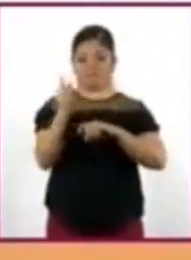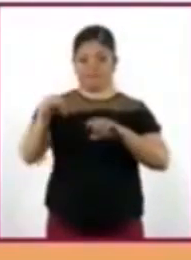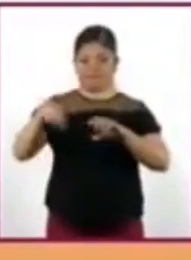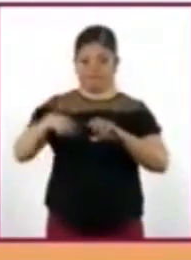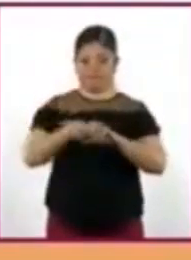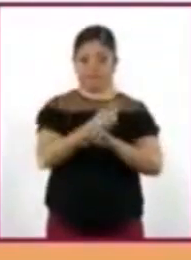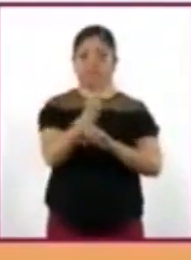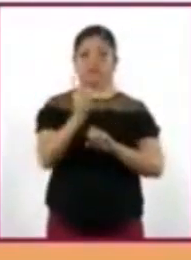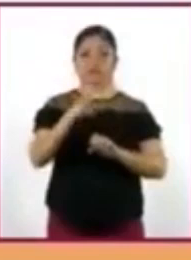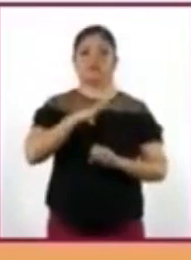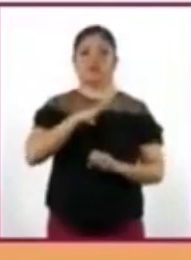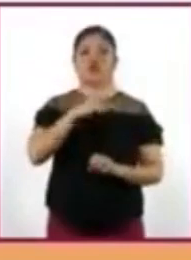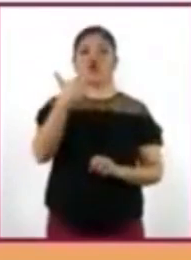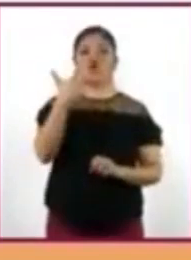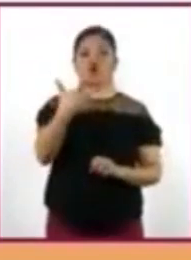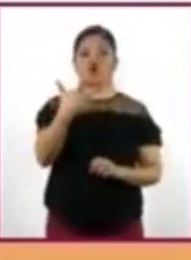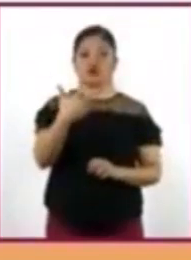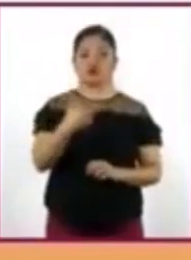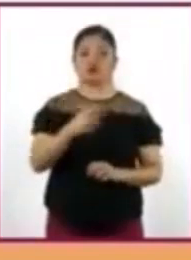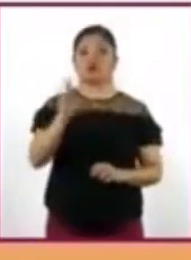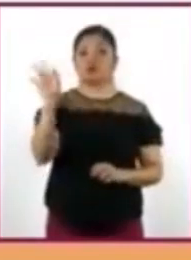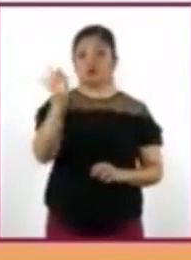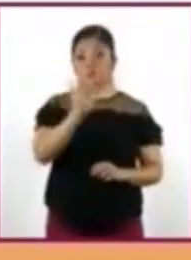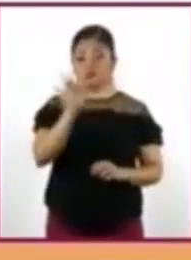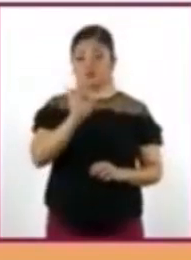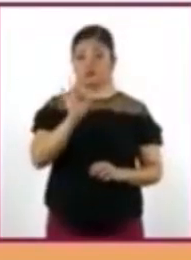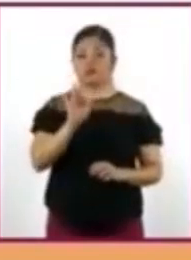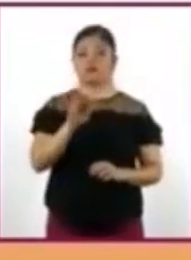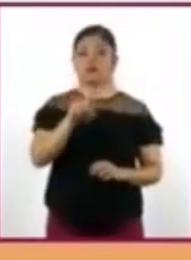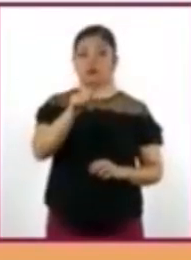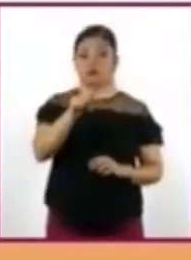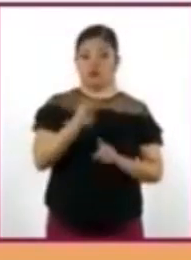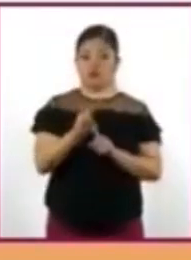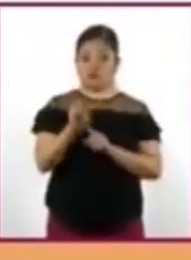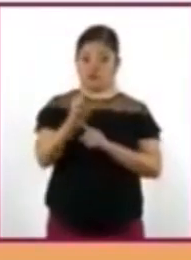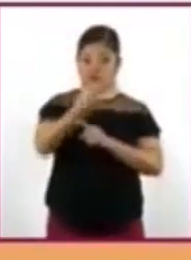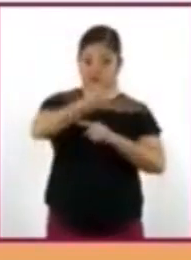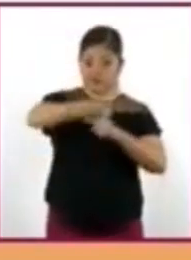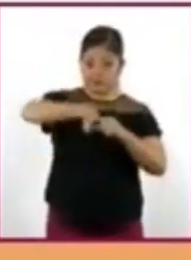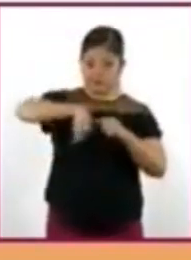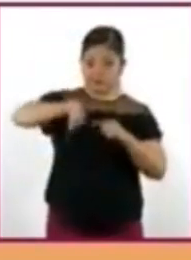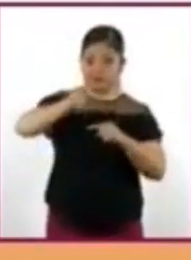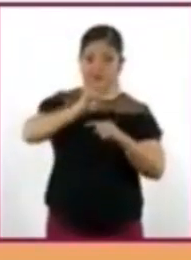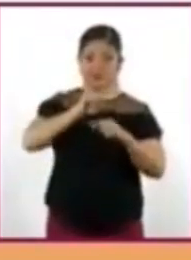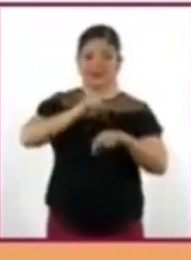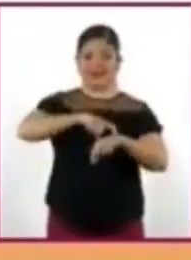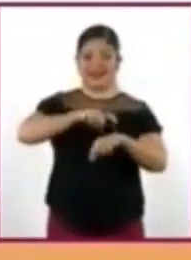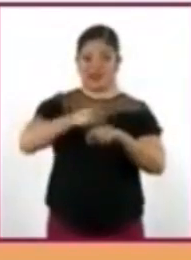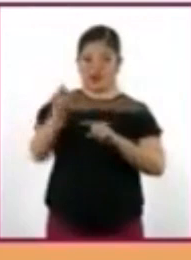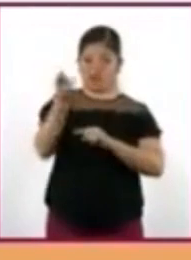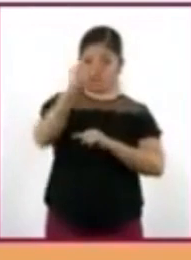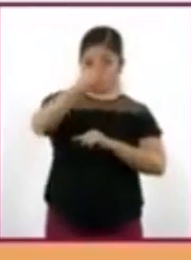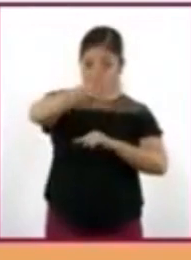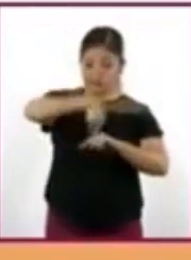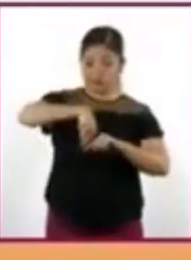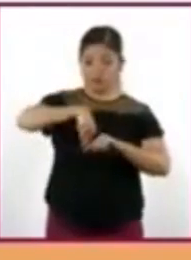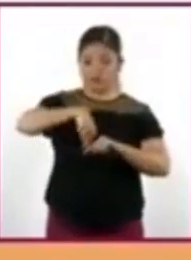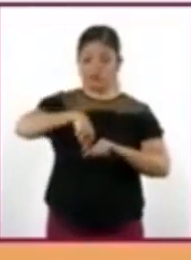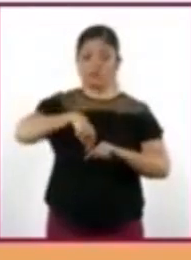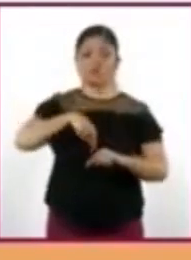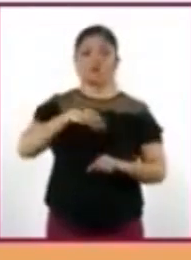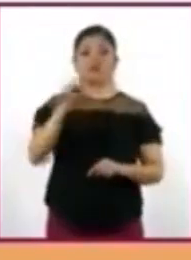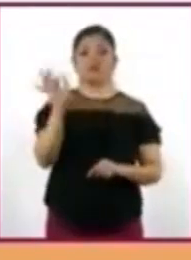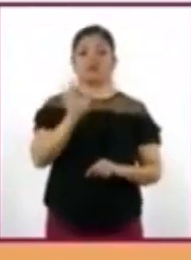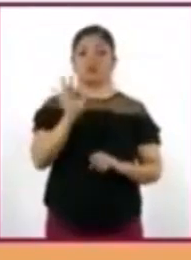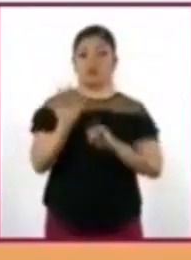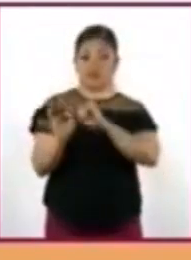vemos que son 8. Y si ahora se cuentan las que están en sentido contrario a las manecillas del reloj, es decir, hacia